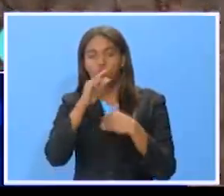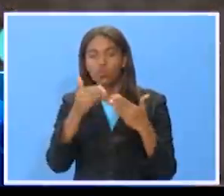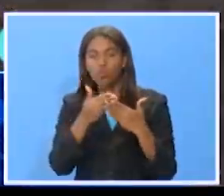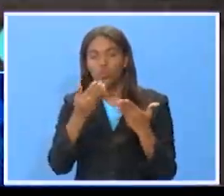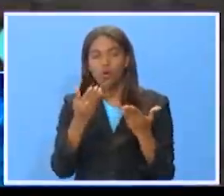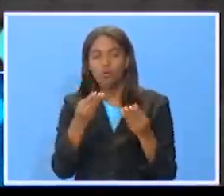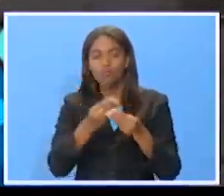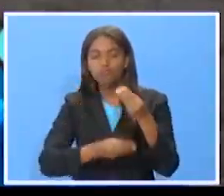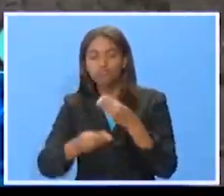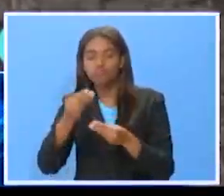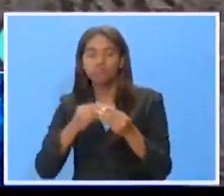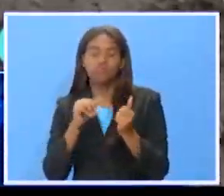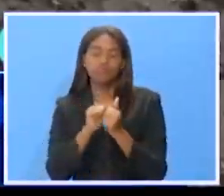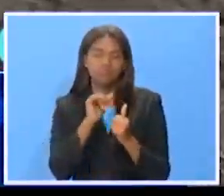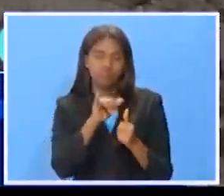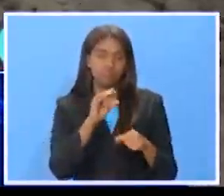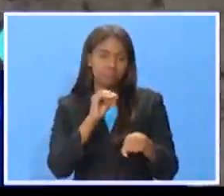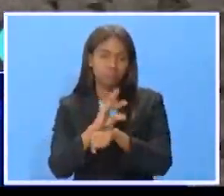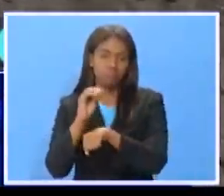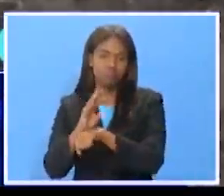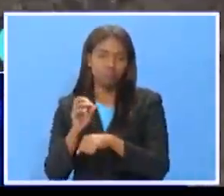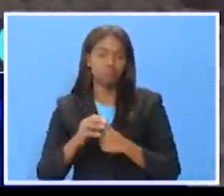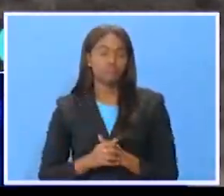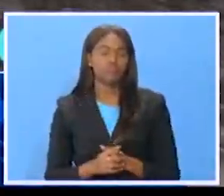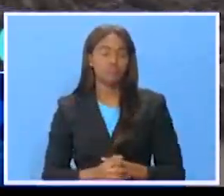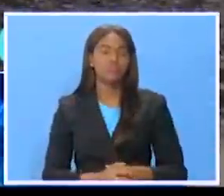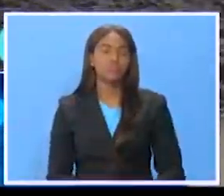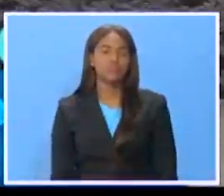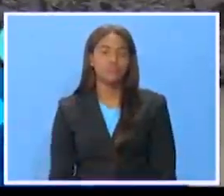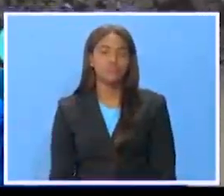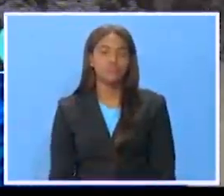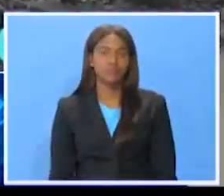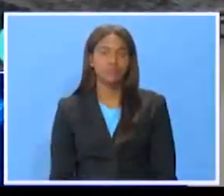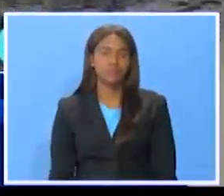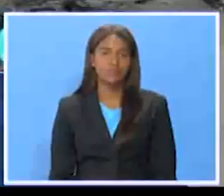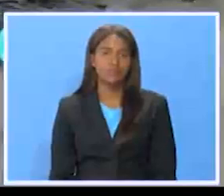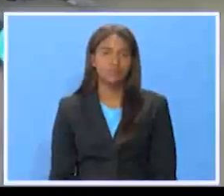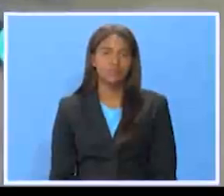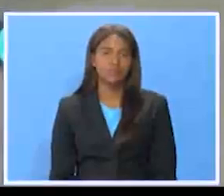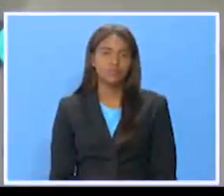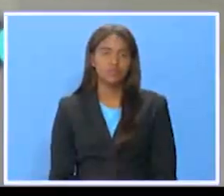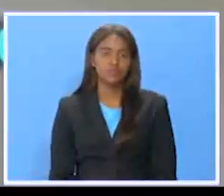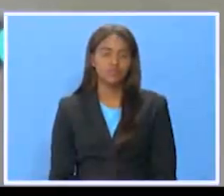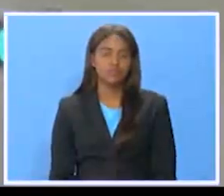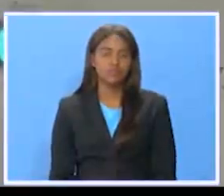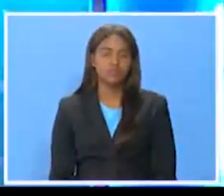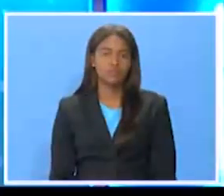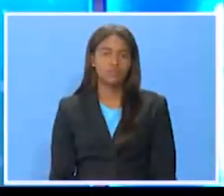con charlas de concientización. Para 4RD Noticias, Marcos Nibar.